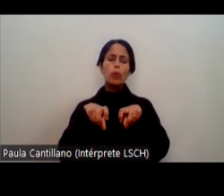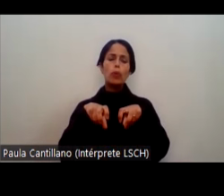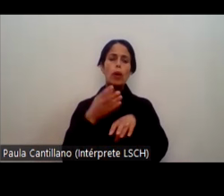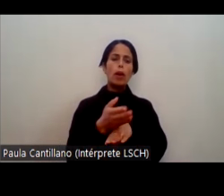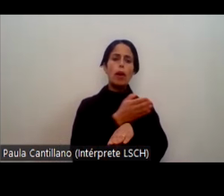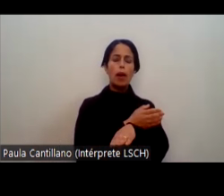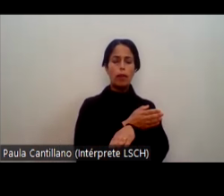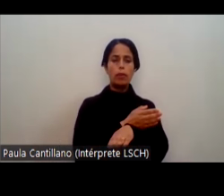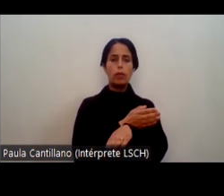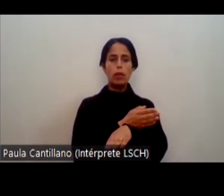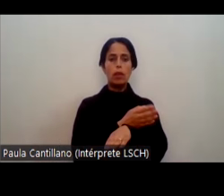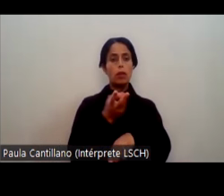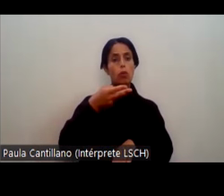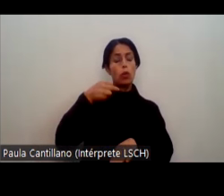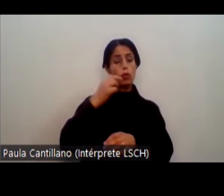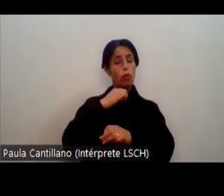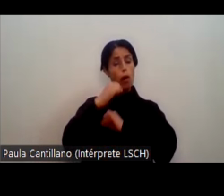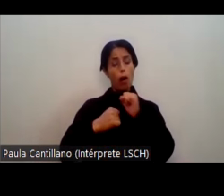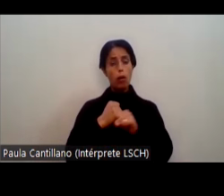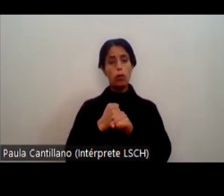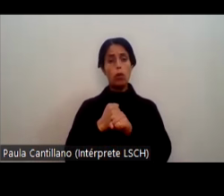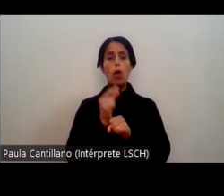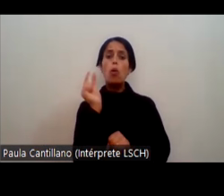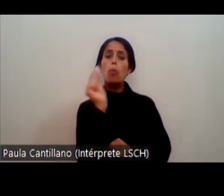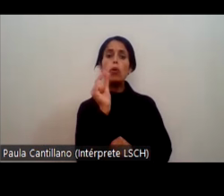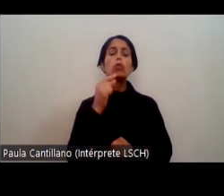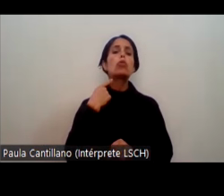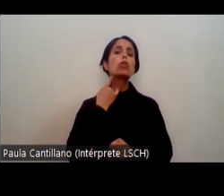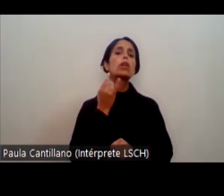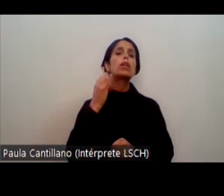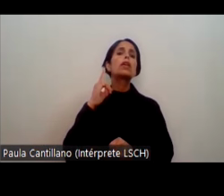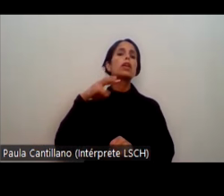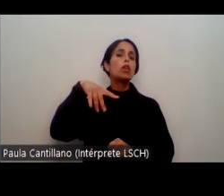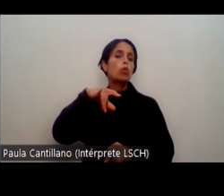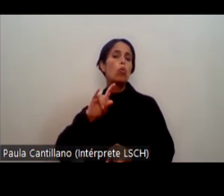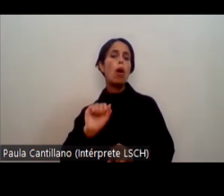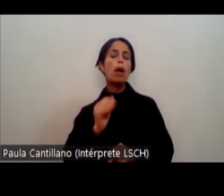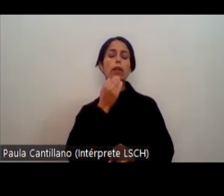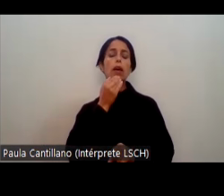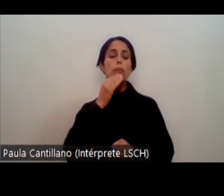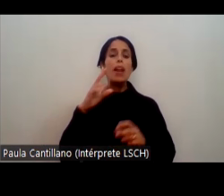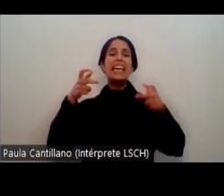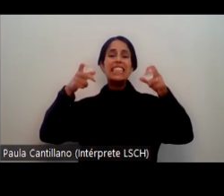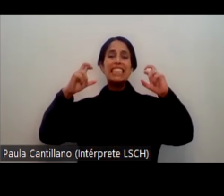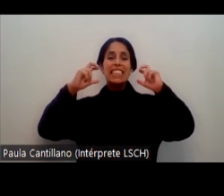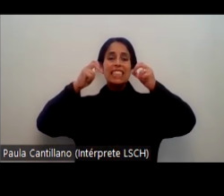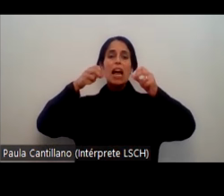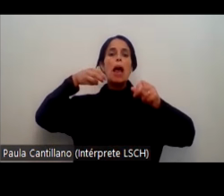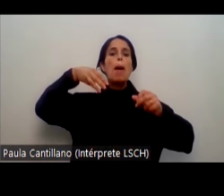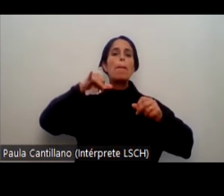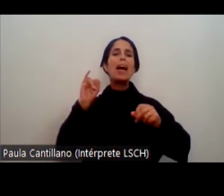un poco antes de nuestra era, de poroto, quinoa y más tarde maíz. O sea, estamos hablando